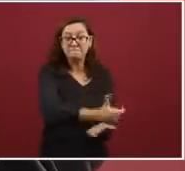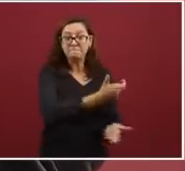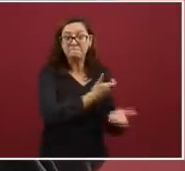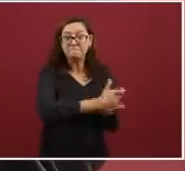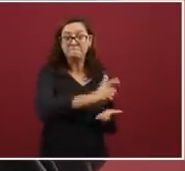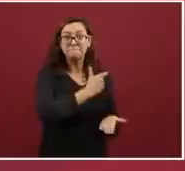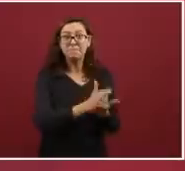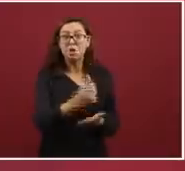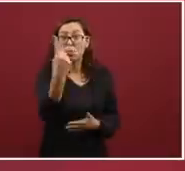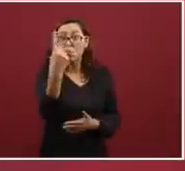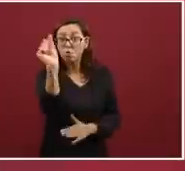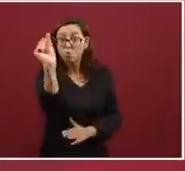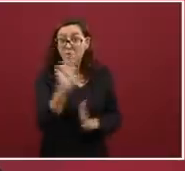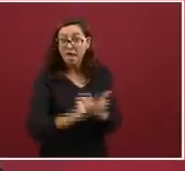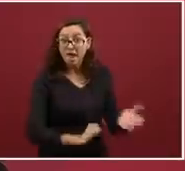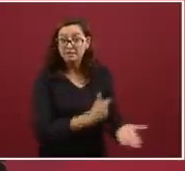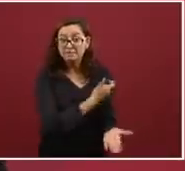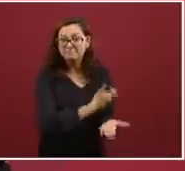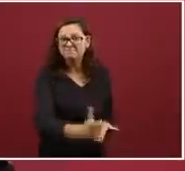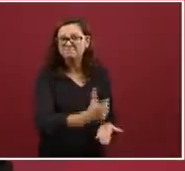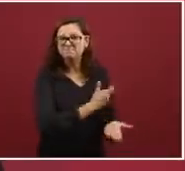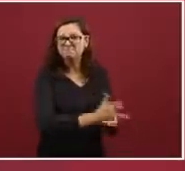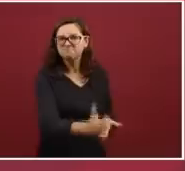mensuales. Y